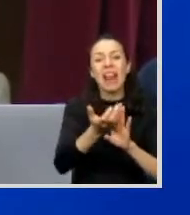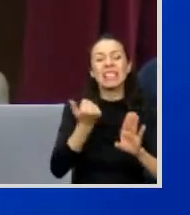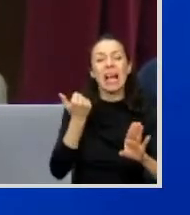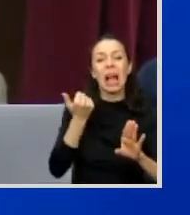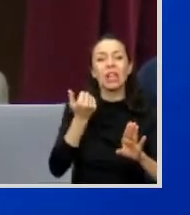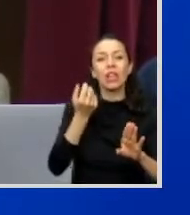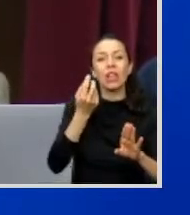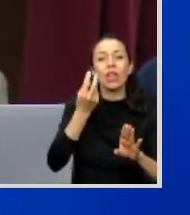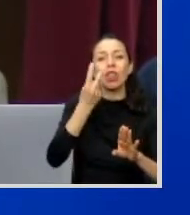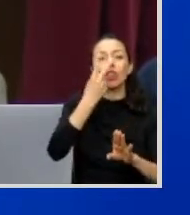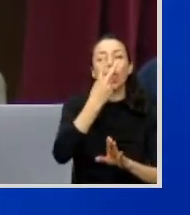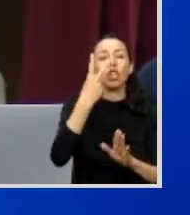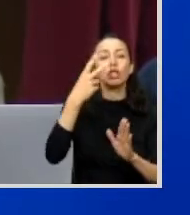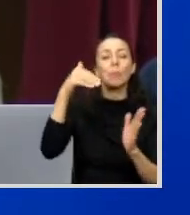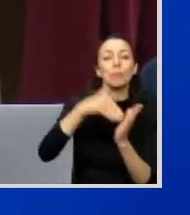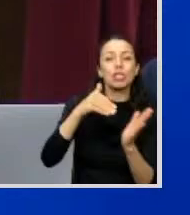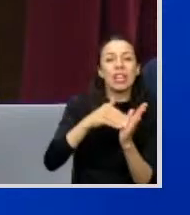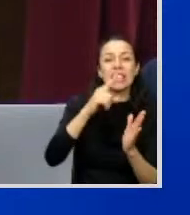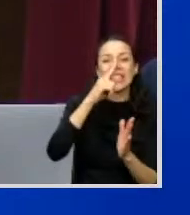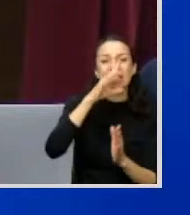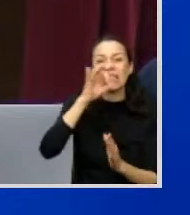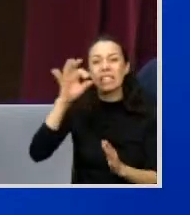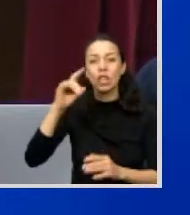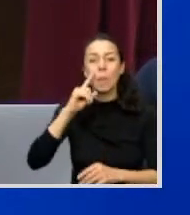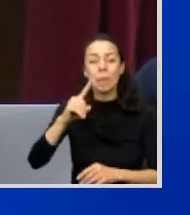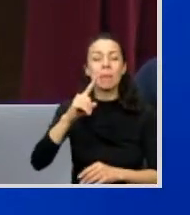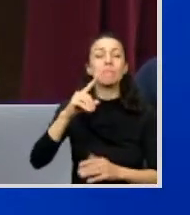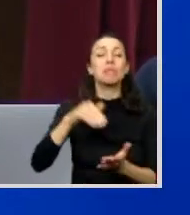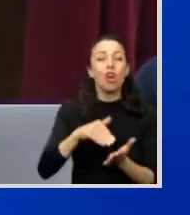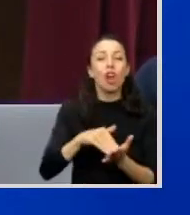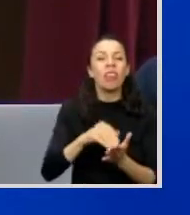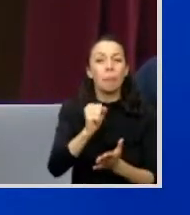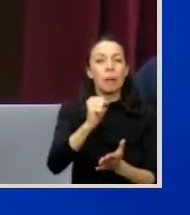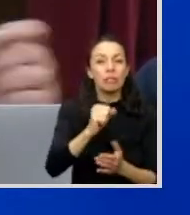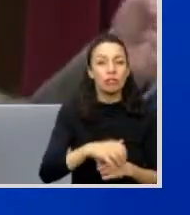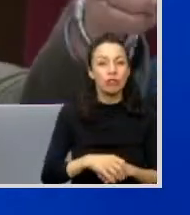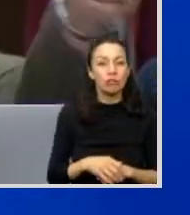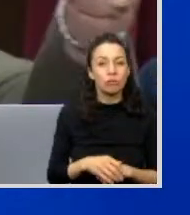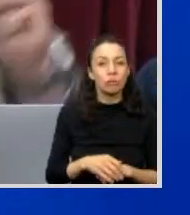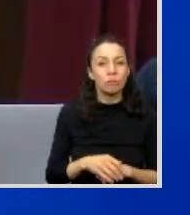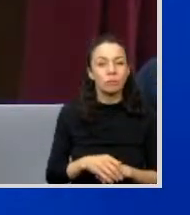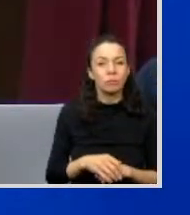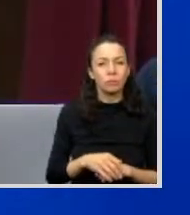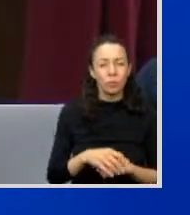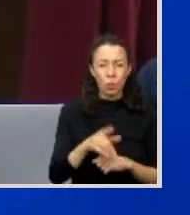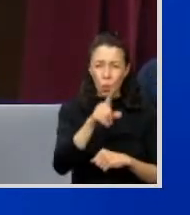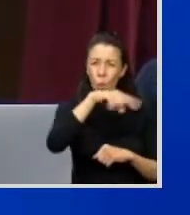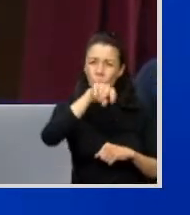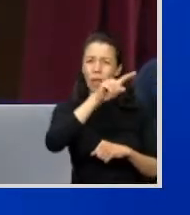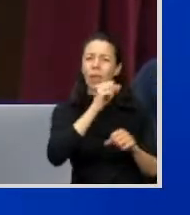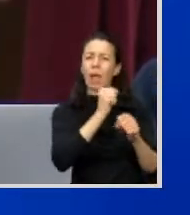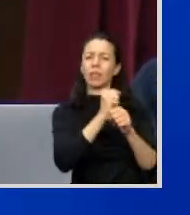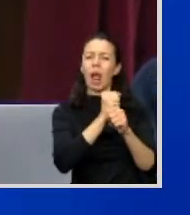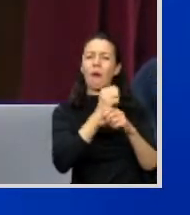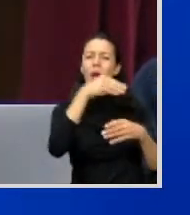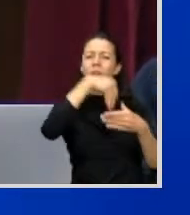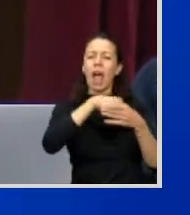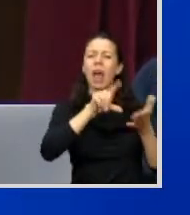él va a ser el que va a... Yo voy a trabajar, lógicamente voy a trabajar para eso. Pero sea, Lustó no... Para usted Lustó no...